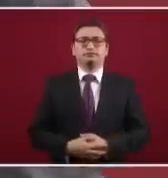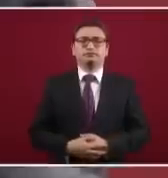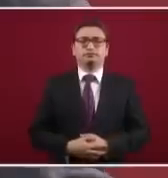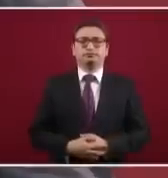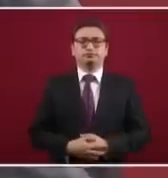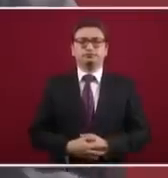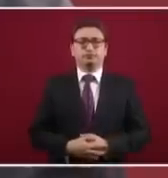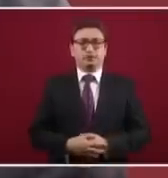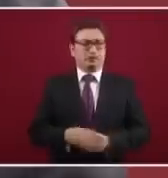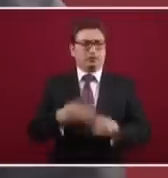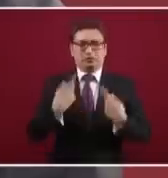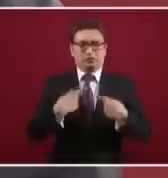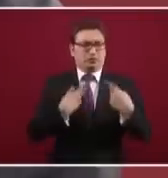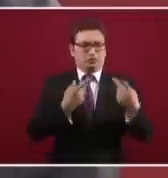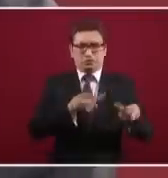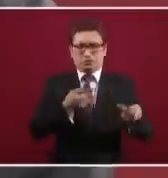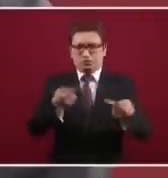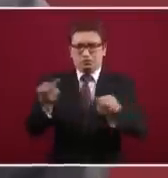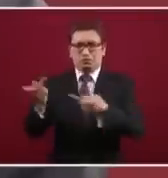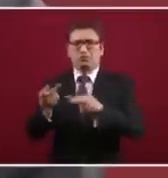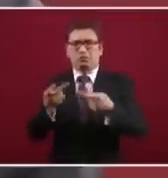en una consulta